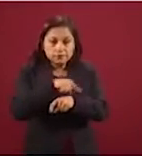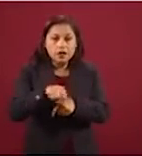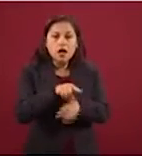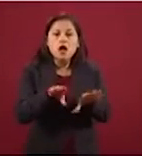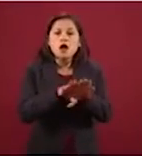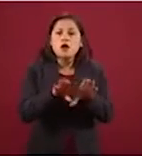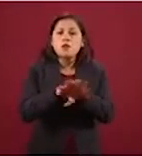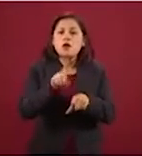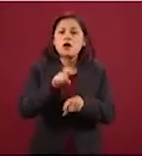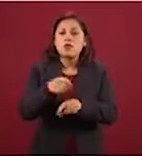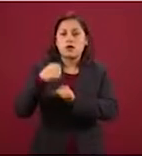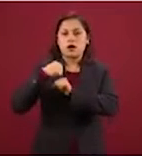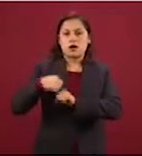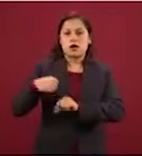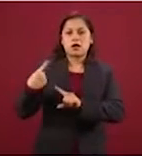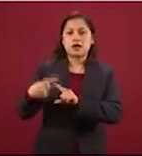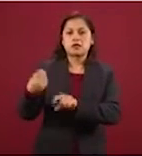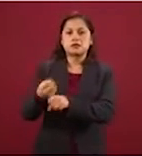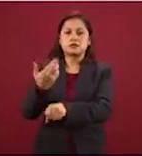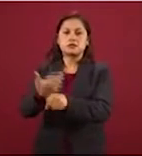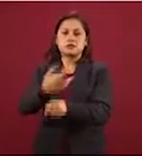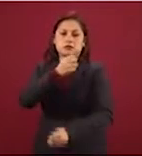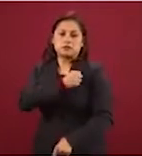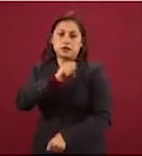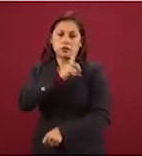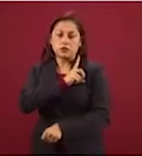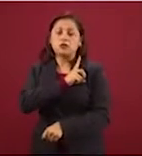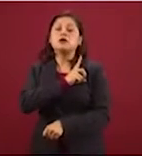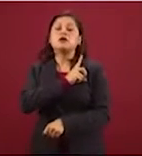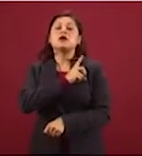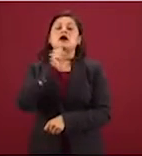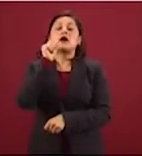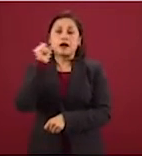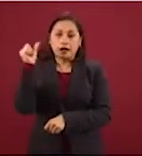la Secretaría de Salud. Ayer se informó.